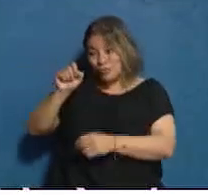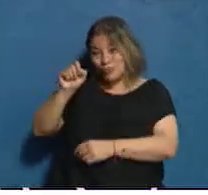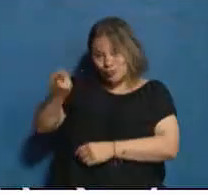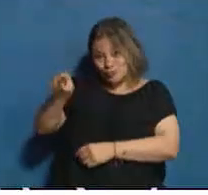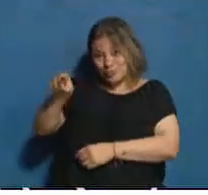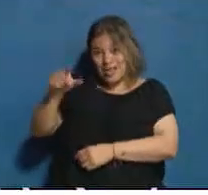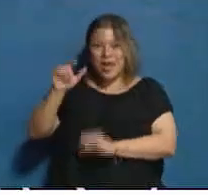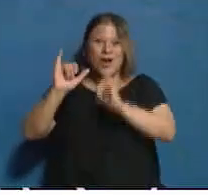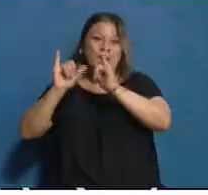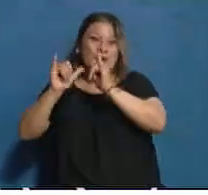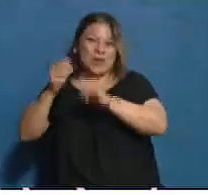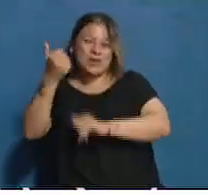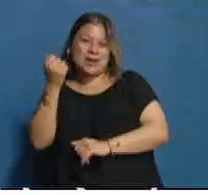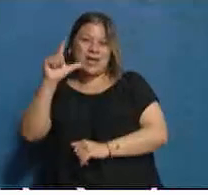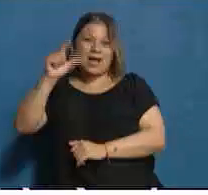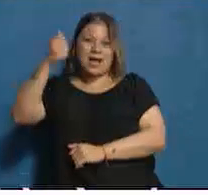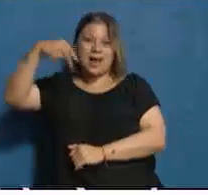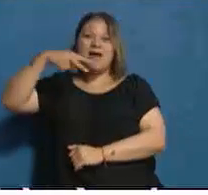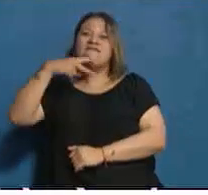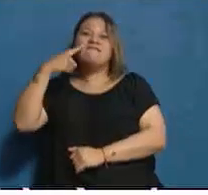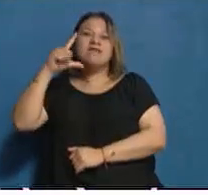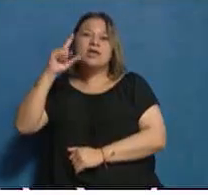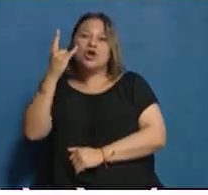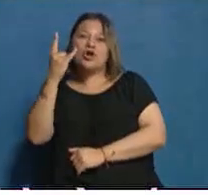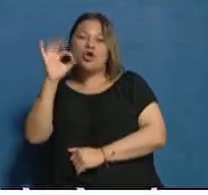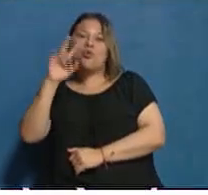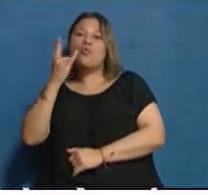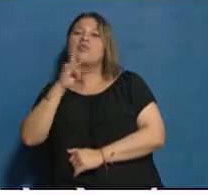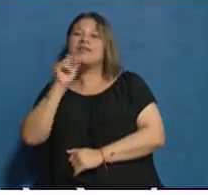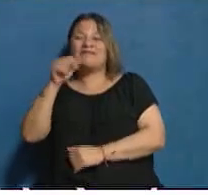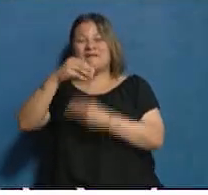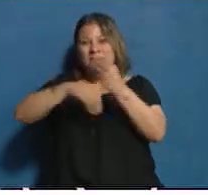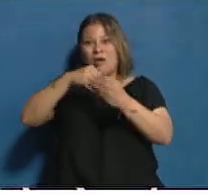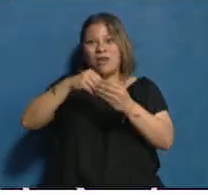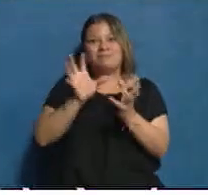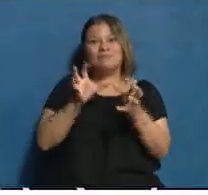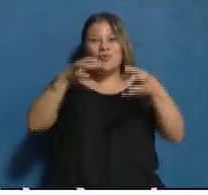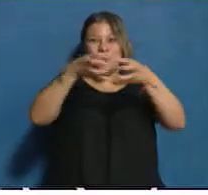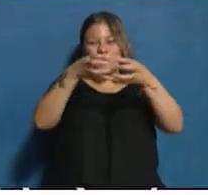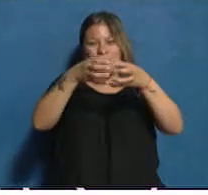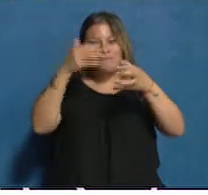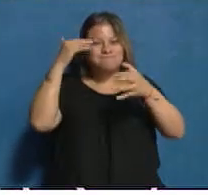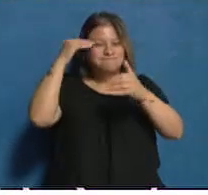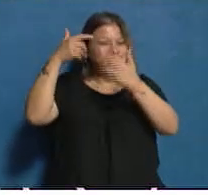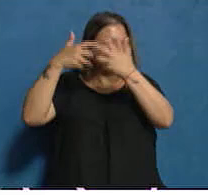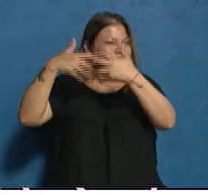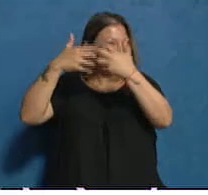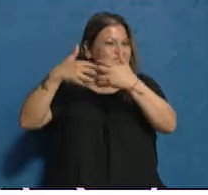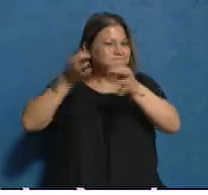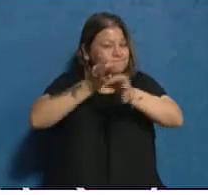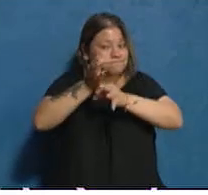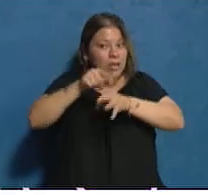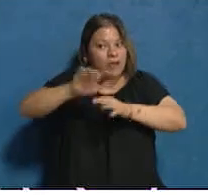quien al día de hoy preside en una fundación de concientización, ellos están totalmente a